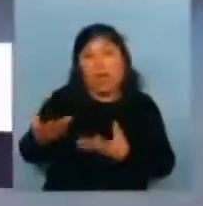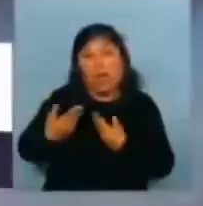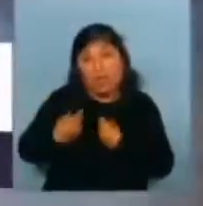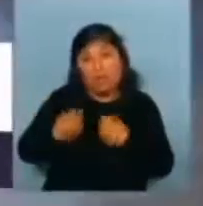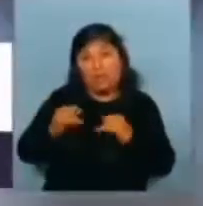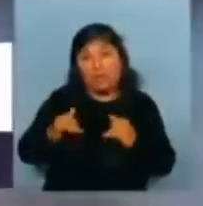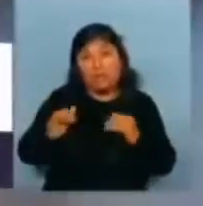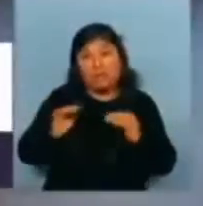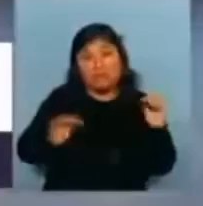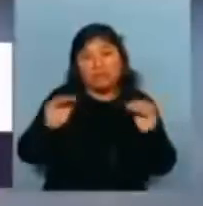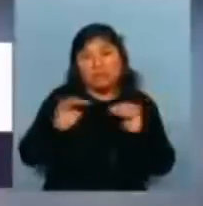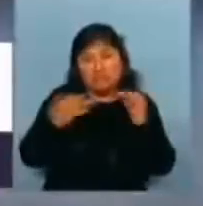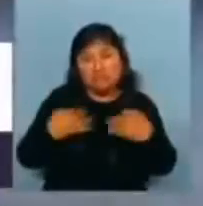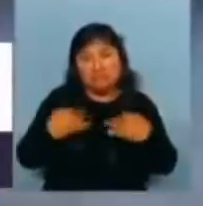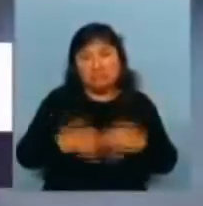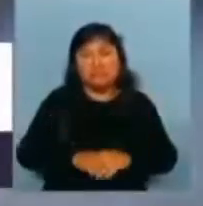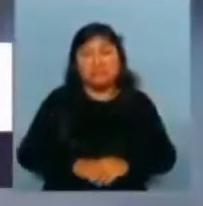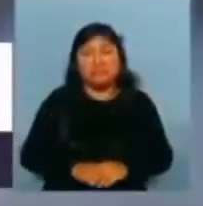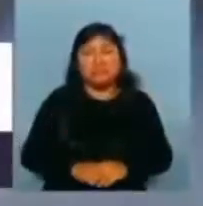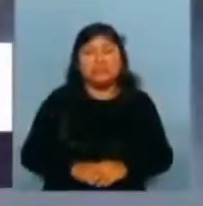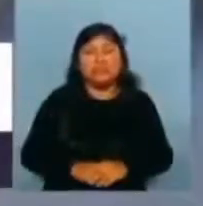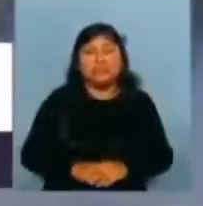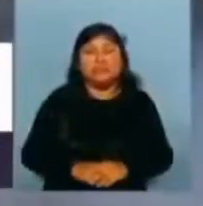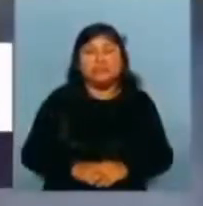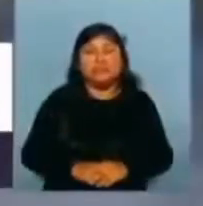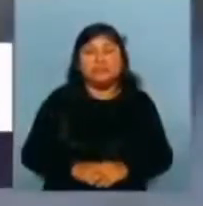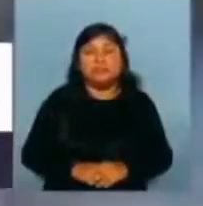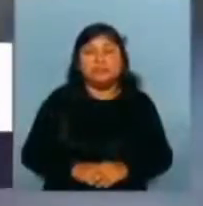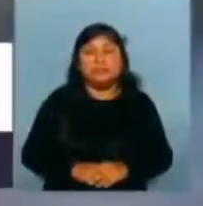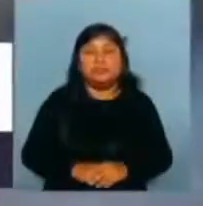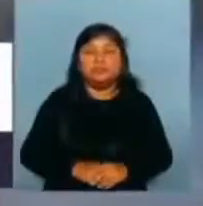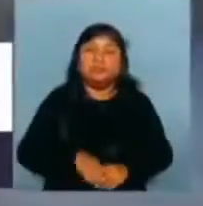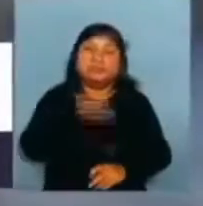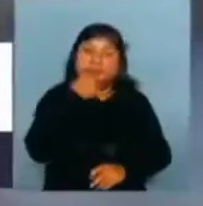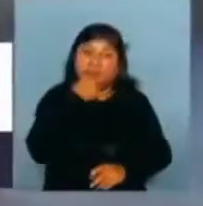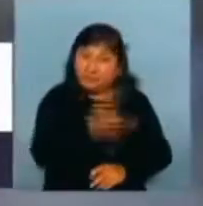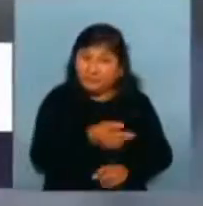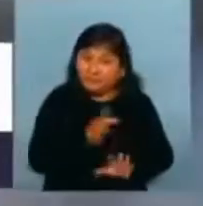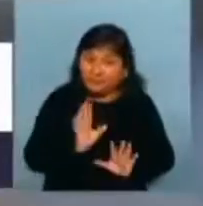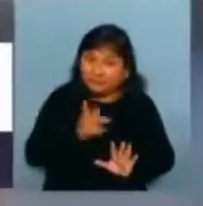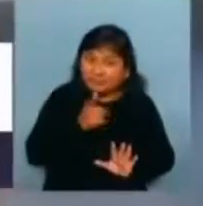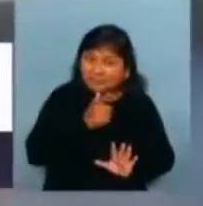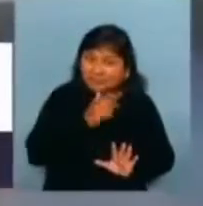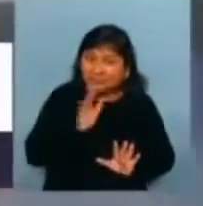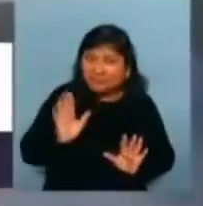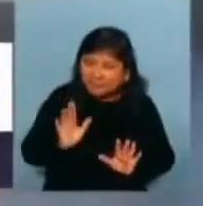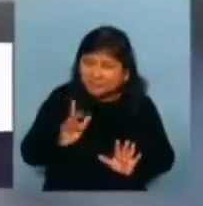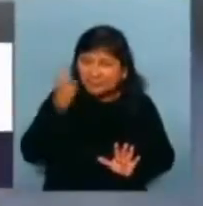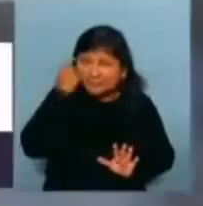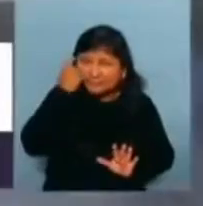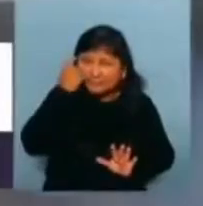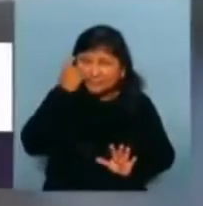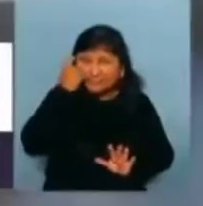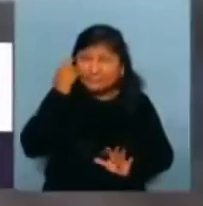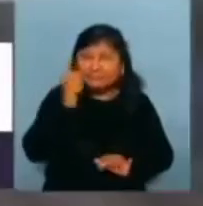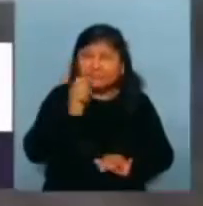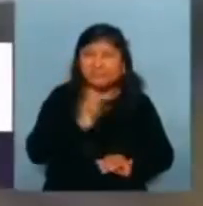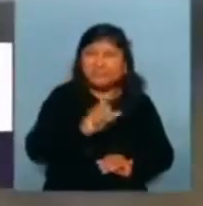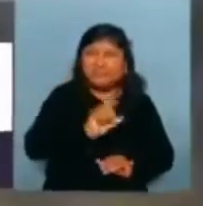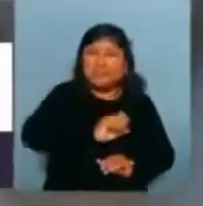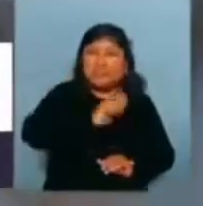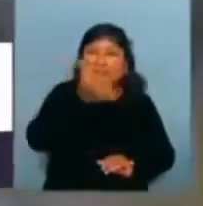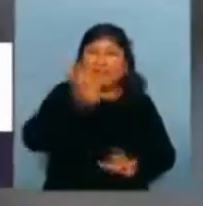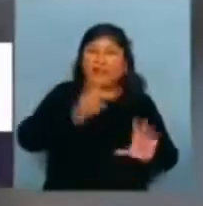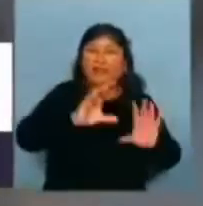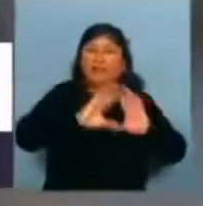la altura de las circunstancias. Bueno, no sé si la pregunta es apresurada, pero esto que te lleva a vos a ser campeona del